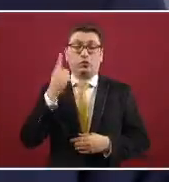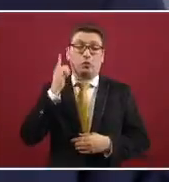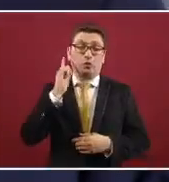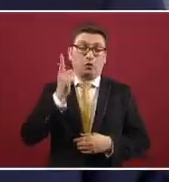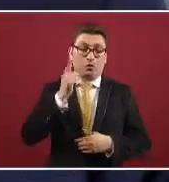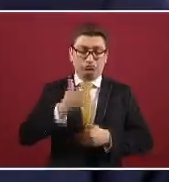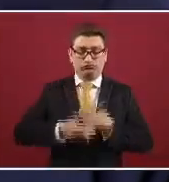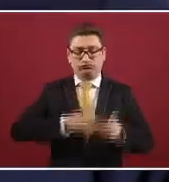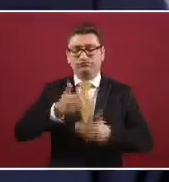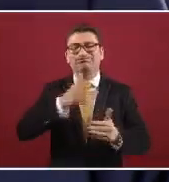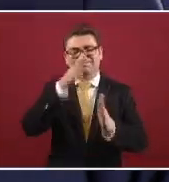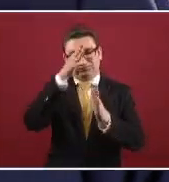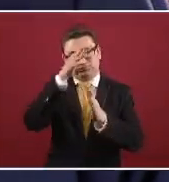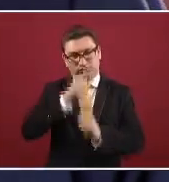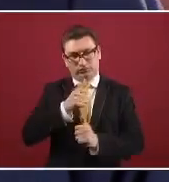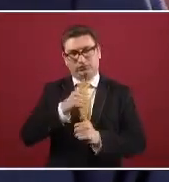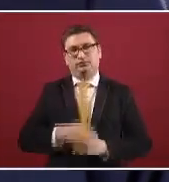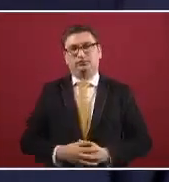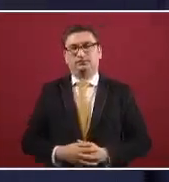va a implicar